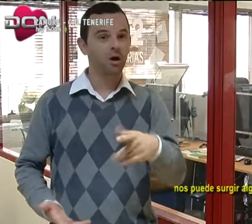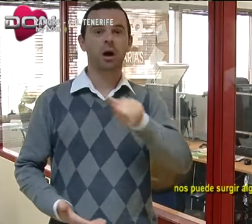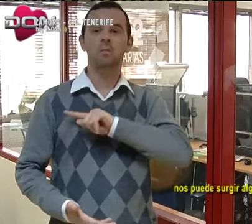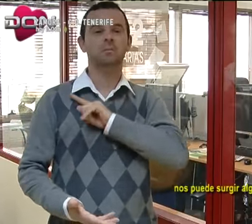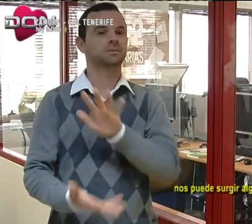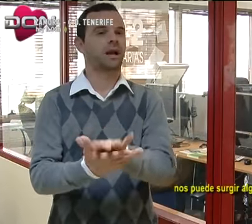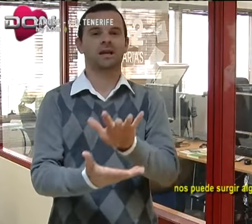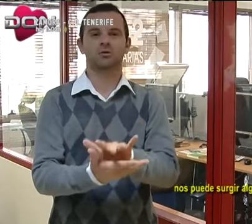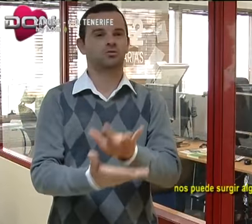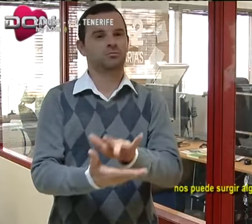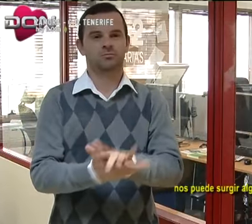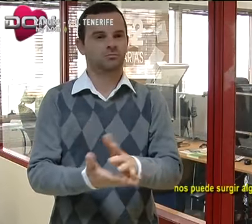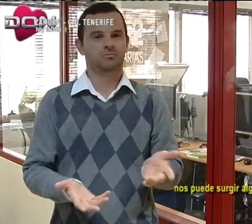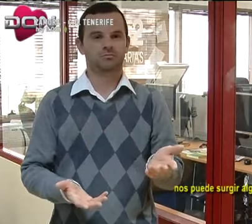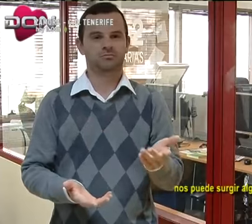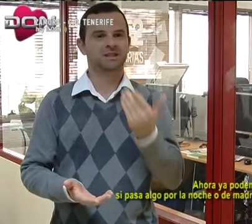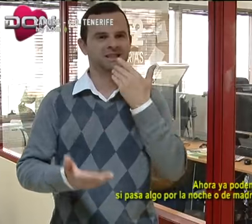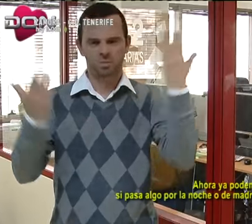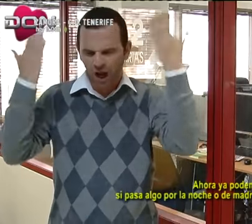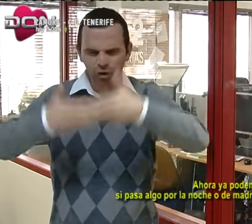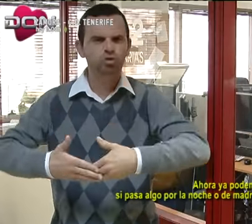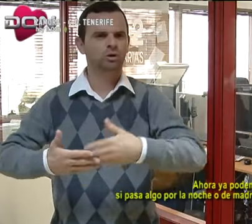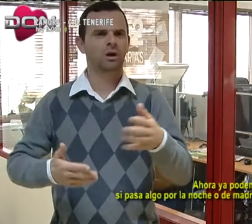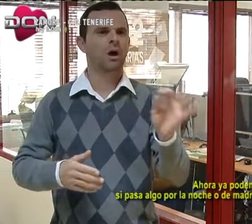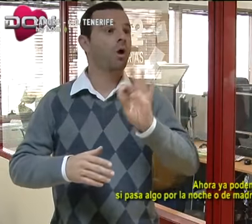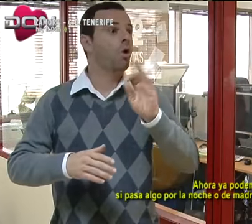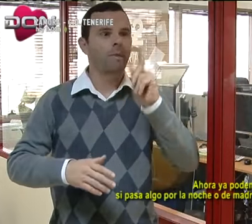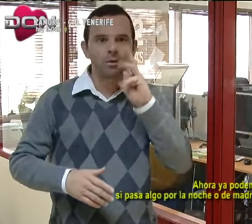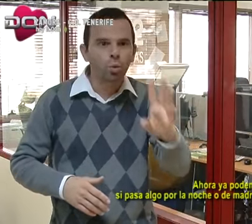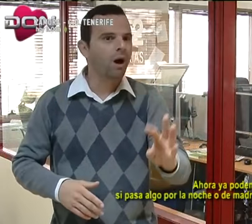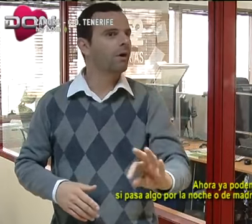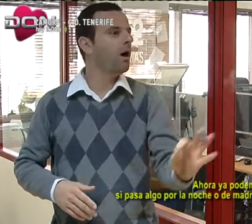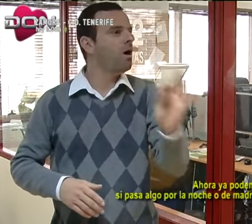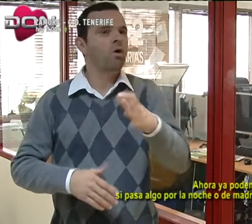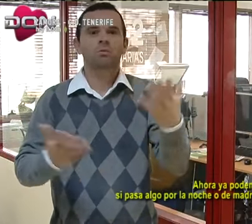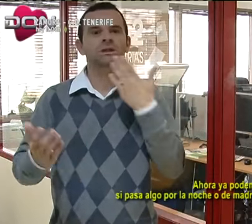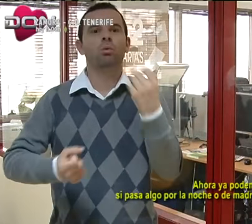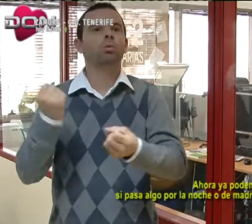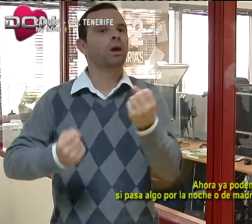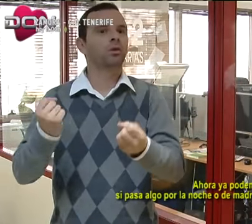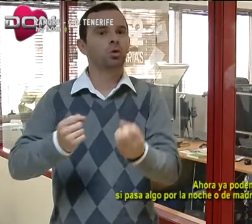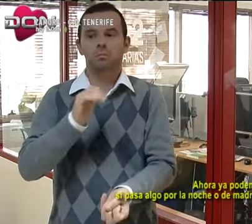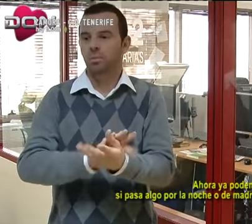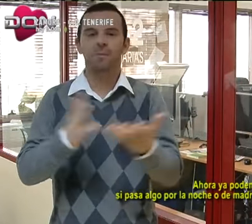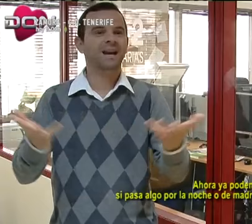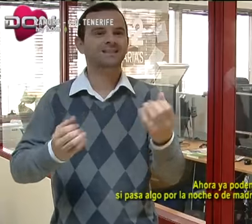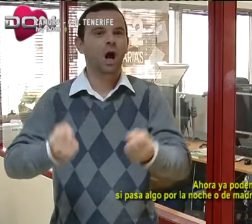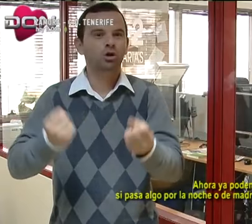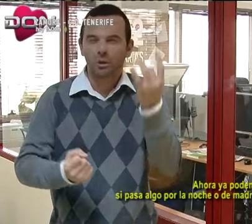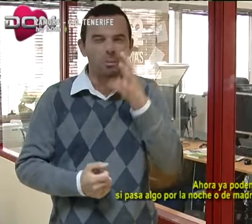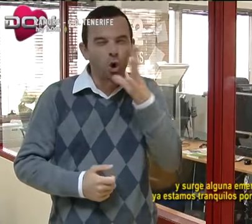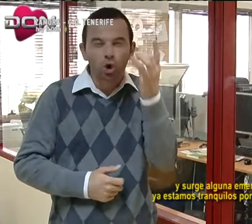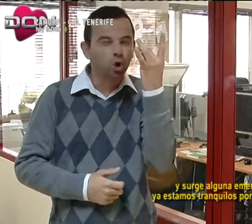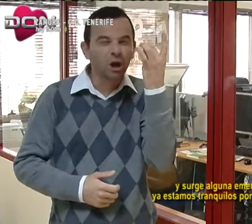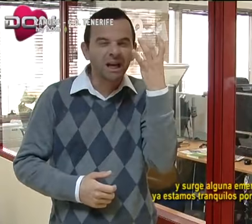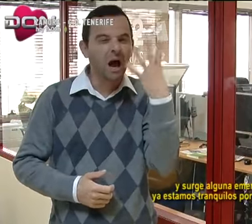alguna cosa y estemos solos. Entonces, ahora ya podemos estar tranquilos de que si pasa algo por la noche o de madrugada o estás